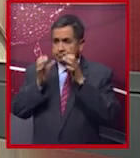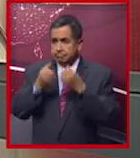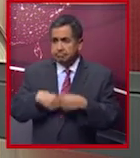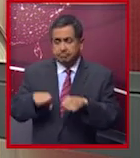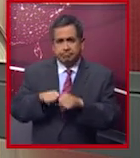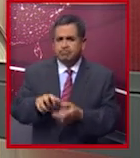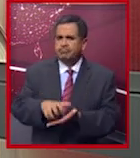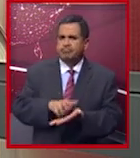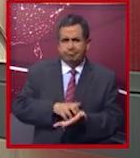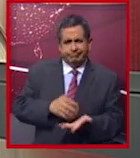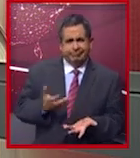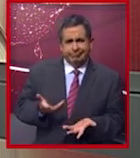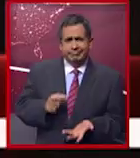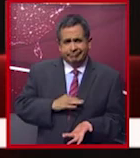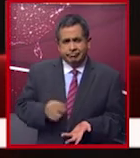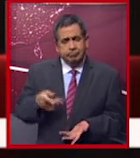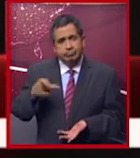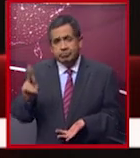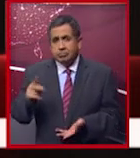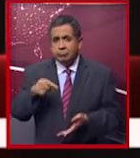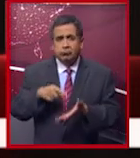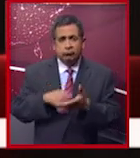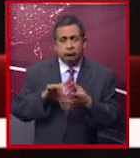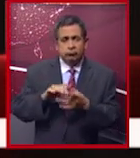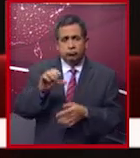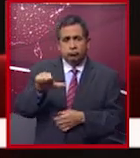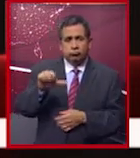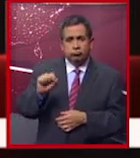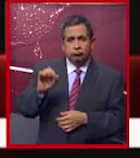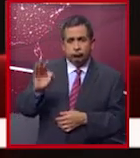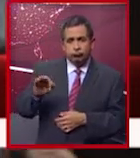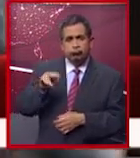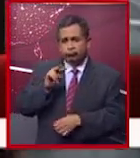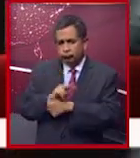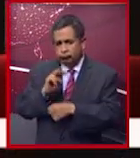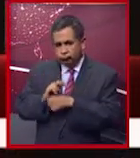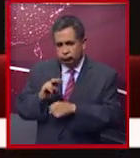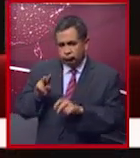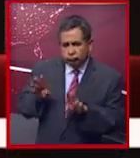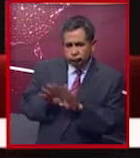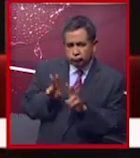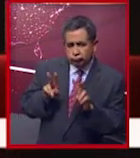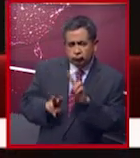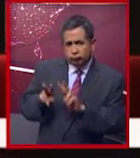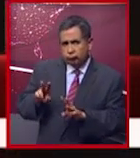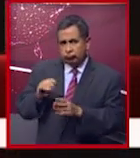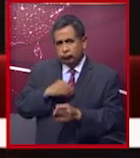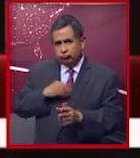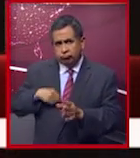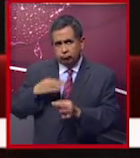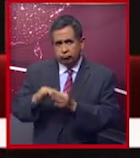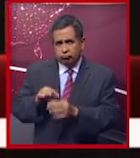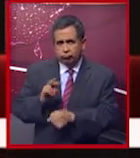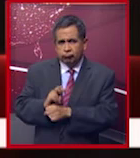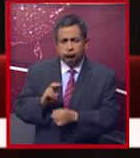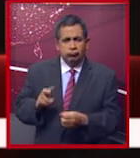en comunicación social. Subrayó que será la Auditoría Superior de la Federación quien vigile la aplicación de dichos